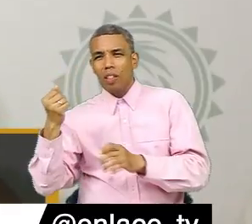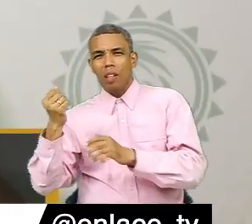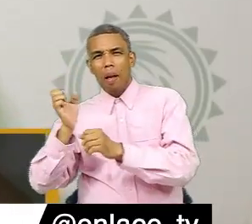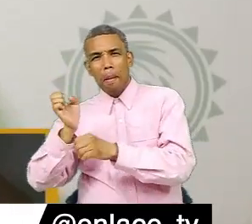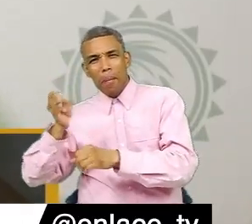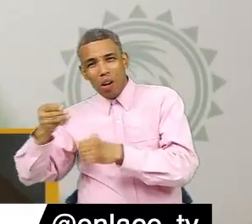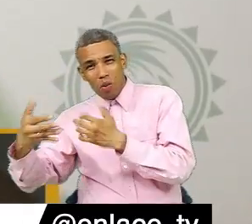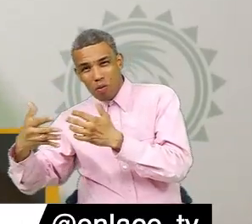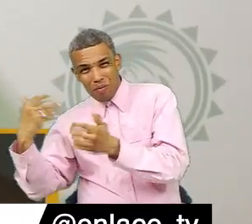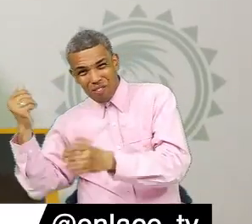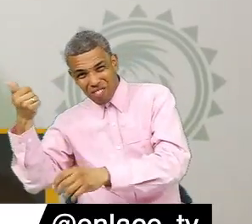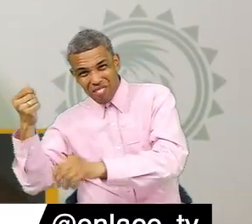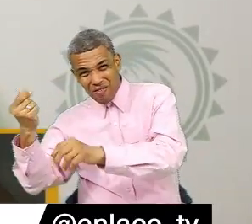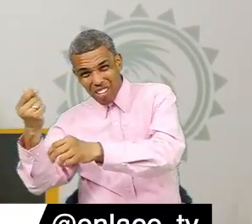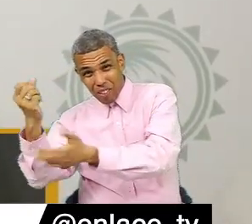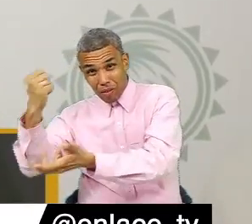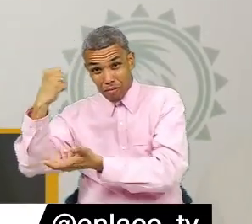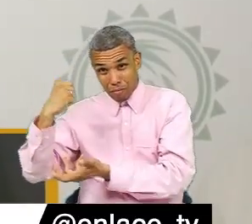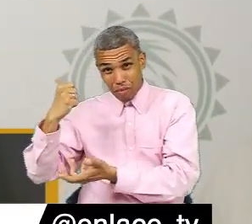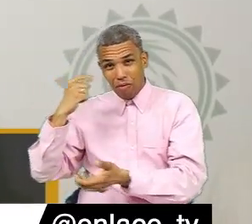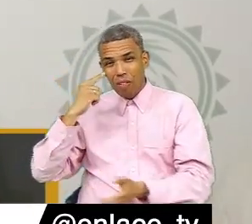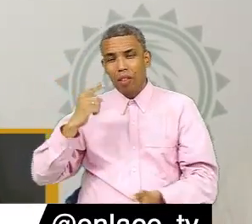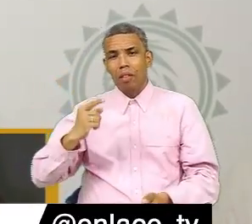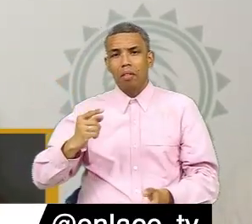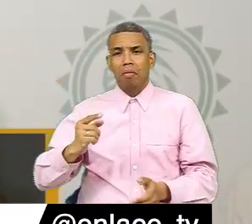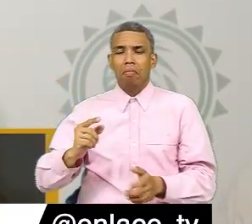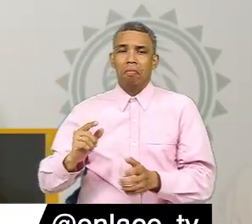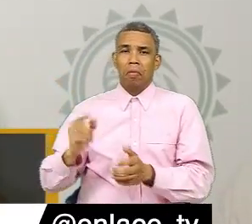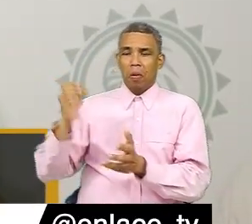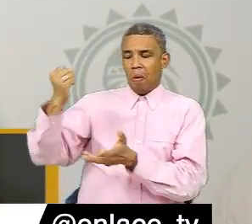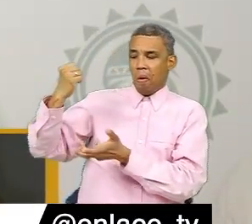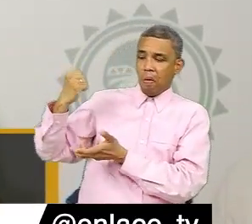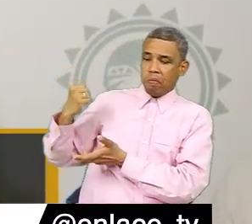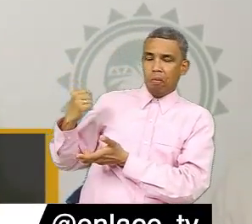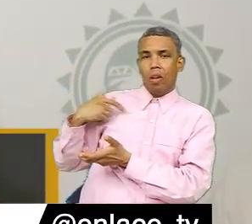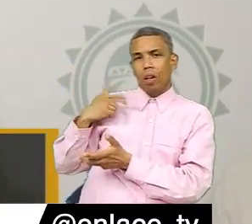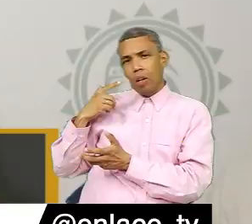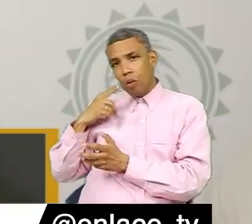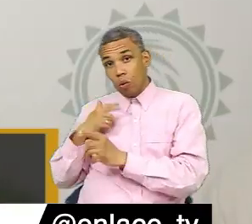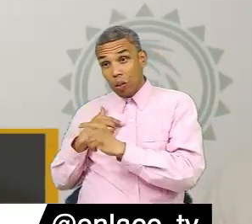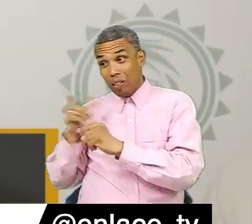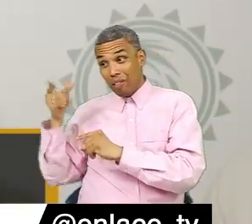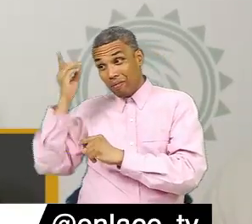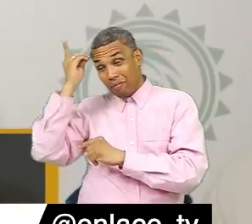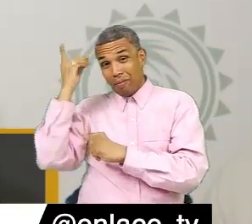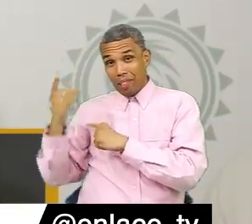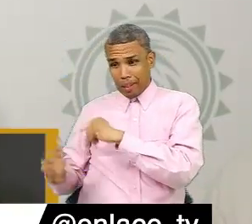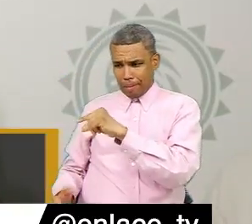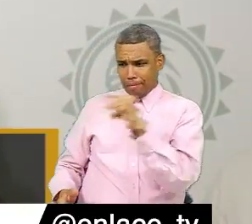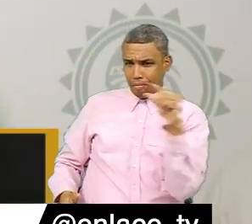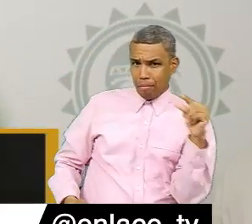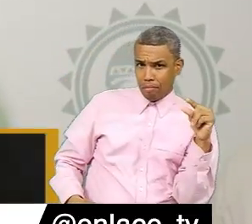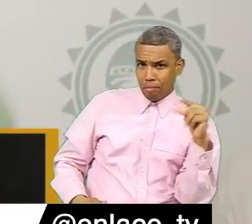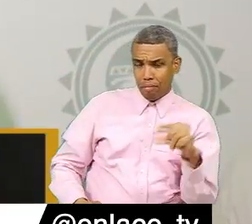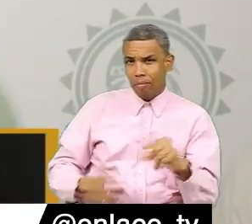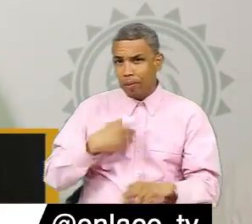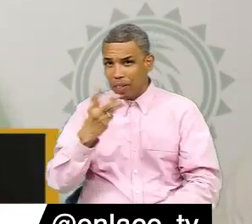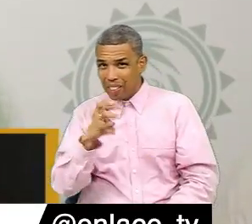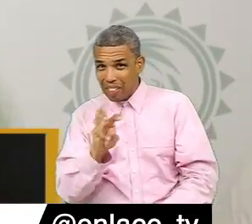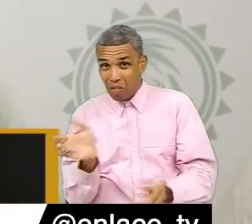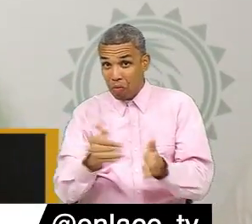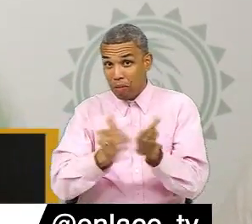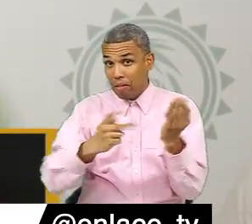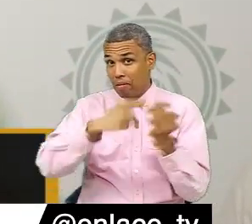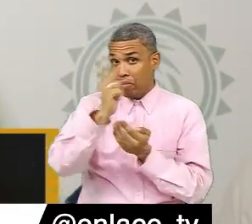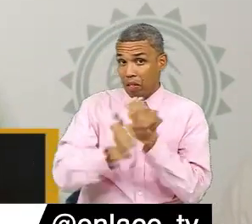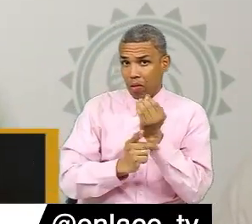una adición por alrededor de 18 mil millones de pesos, 20 mil millones de pesos, y vienen otros dos proyectos de acuerdo muy